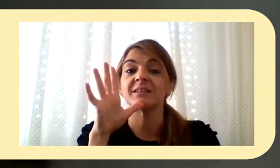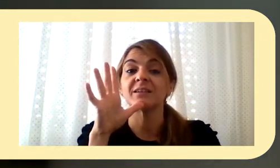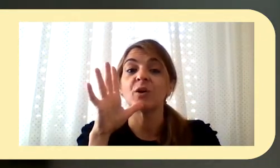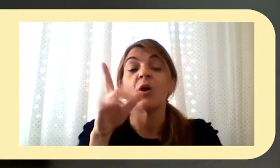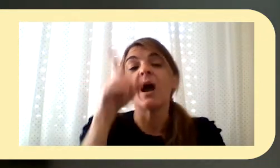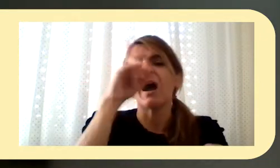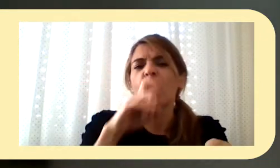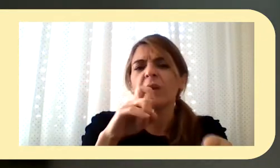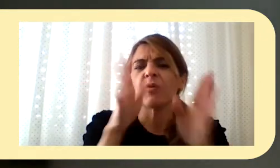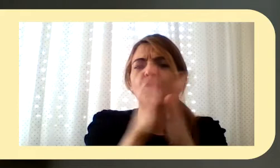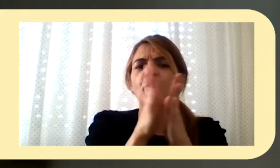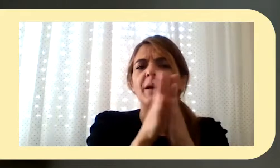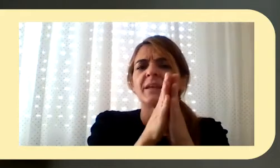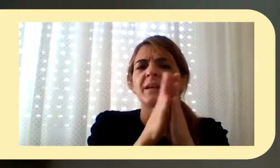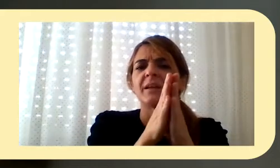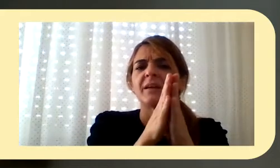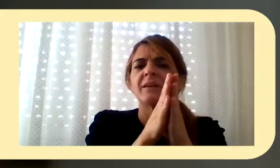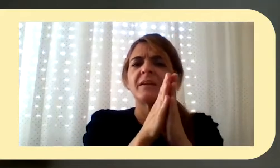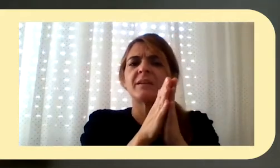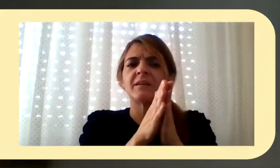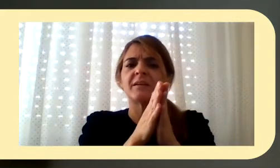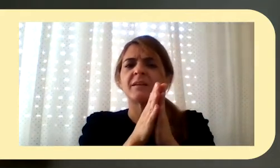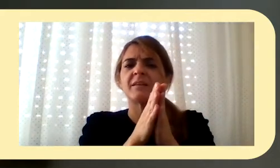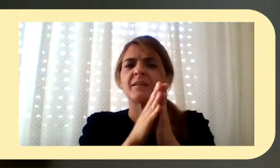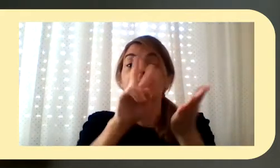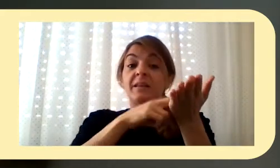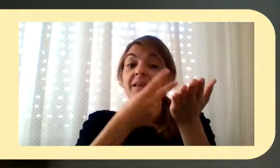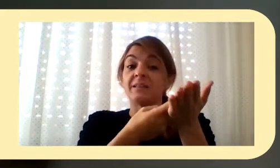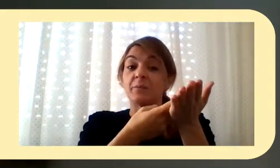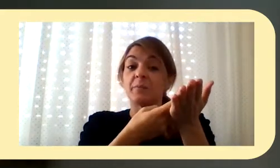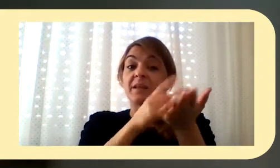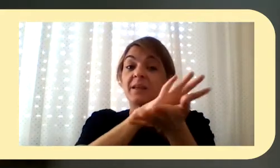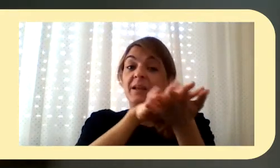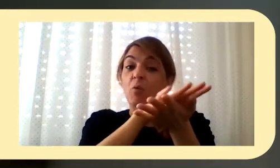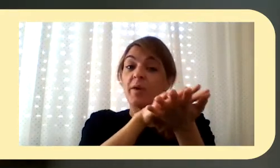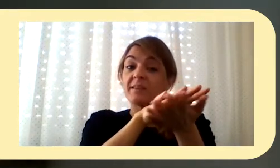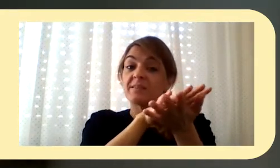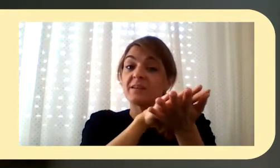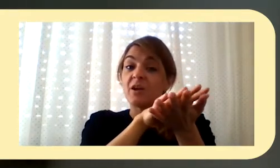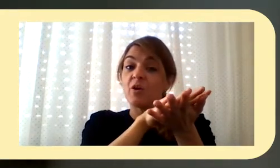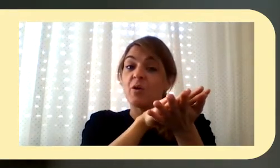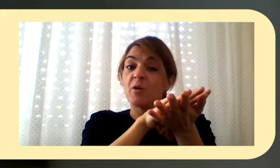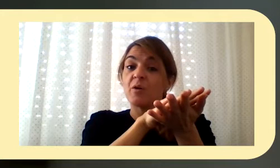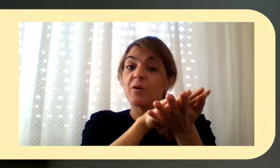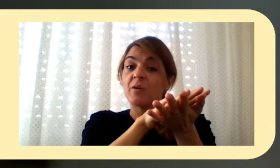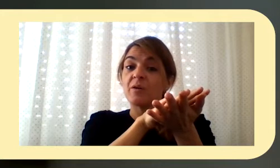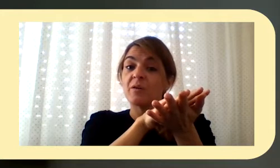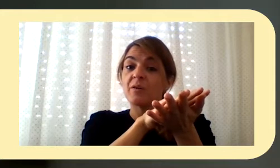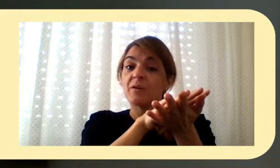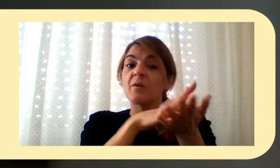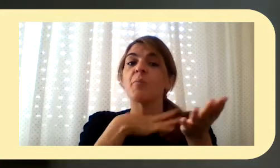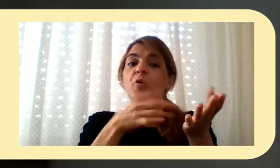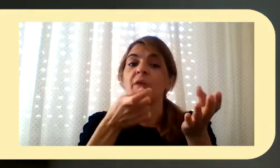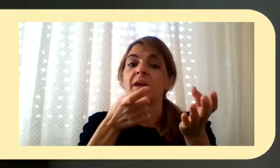unas compañeras con intérpretes de signos que podéis anclarlas por si lo necesitáis.